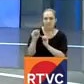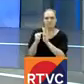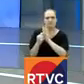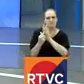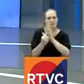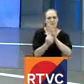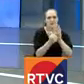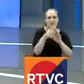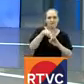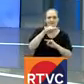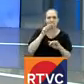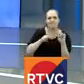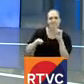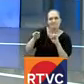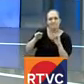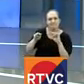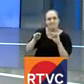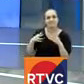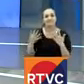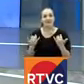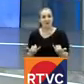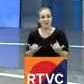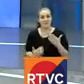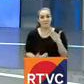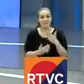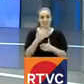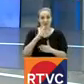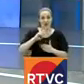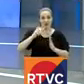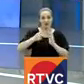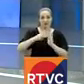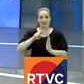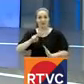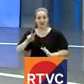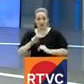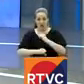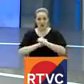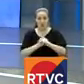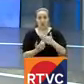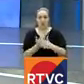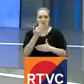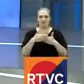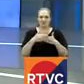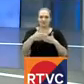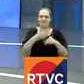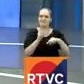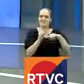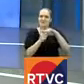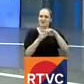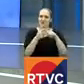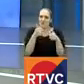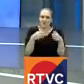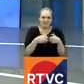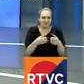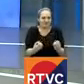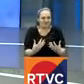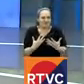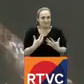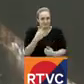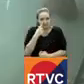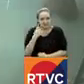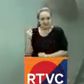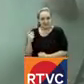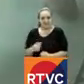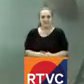a seguir adelante. Y es que queremos iniciar el 2022 con buena energía, así que aquí están algunas de esas piezas